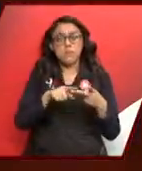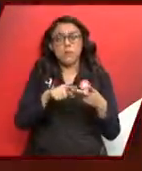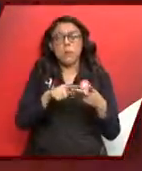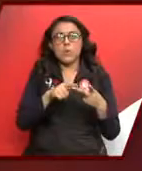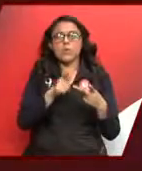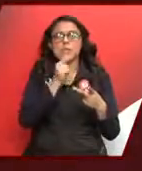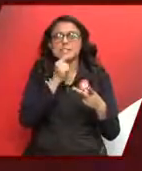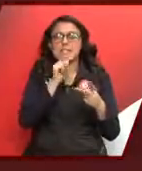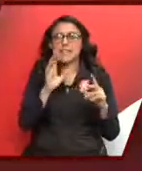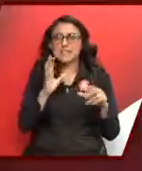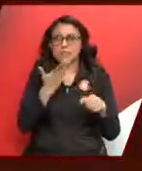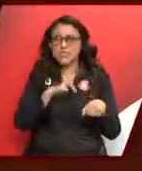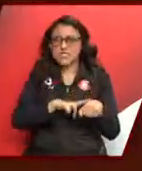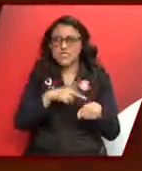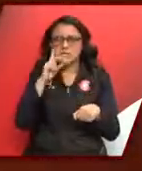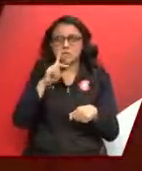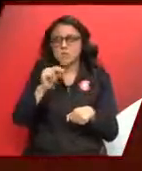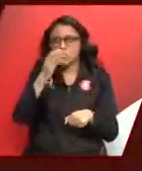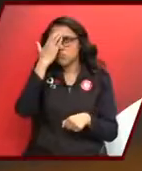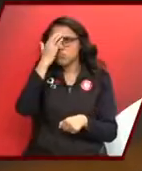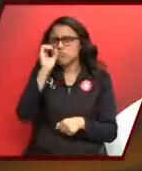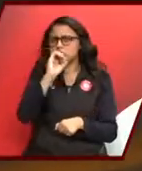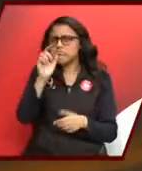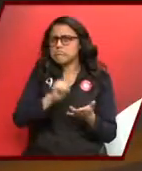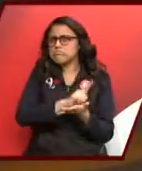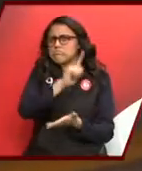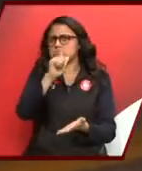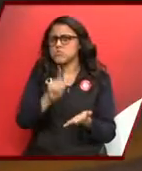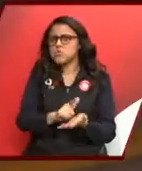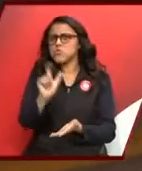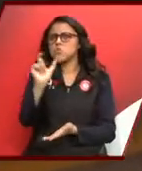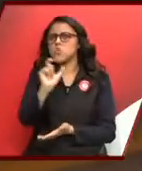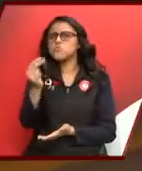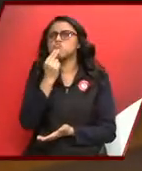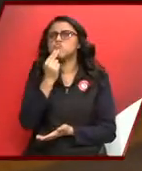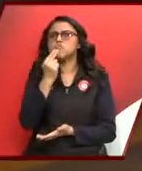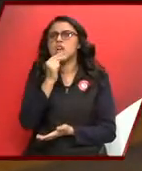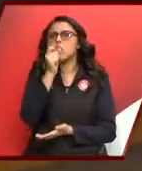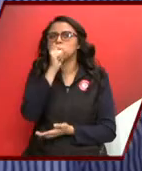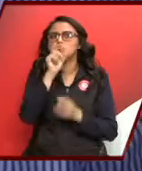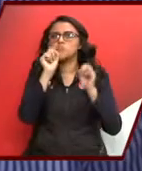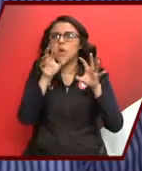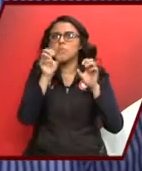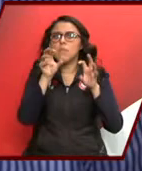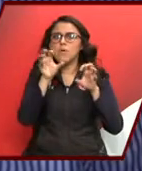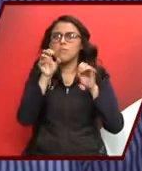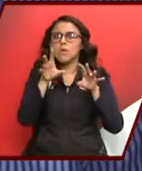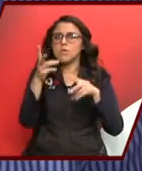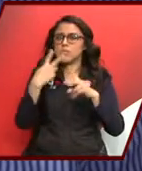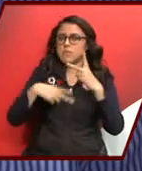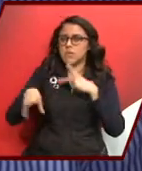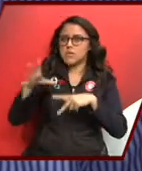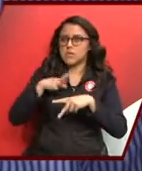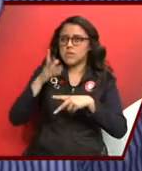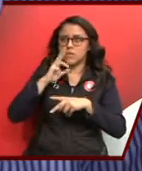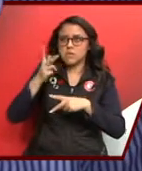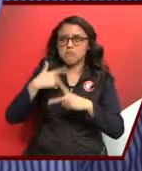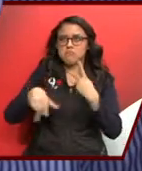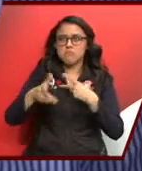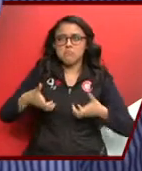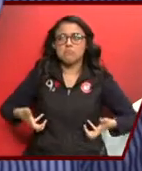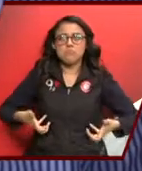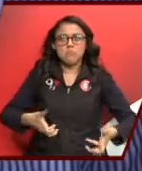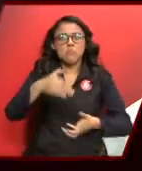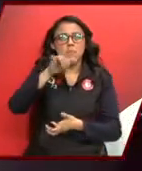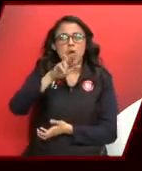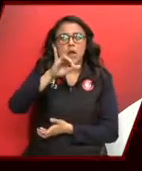Pero, ¿qué sucede cuando no conocemos bien la ley en cuanto al uso de este tipo de luces? Yo venía circulando por la calle de